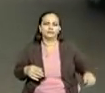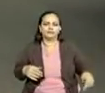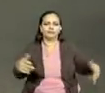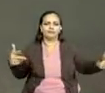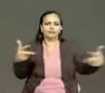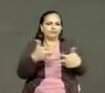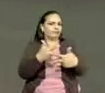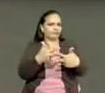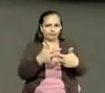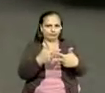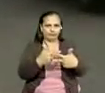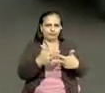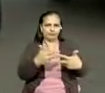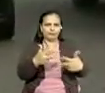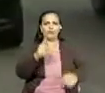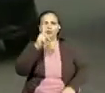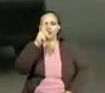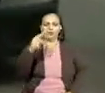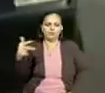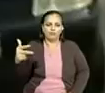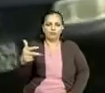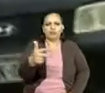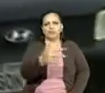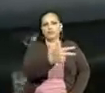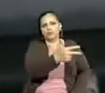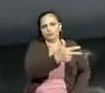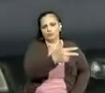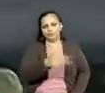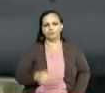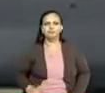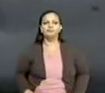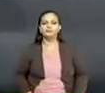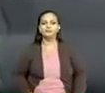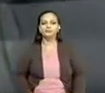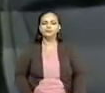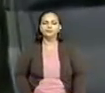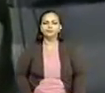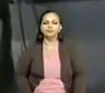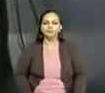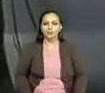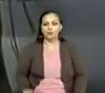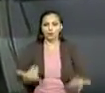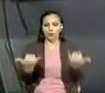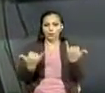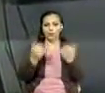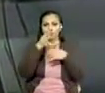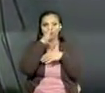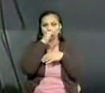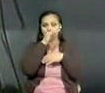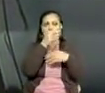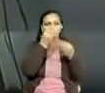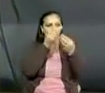lleva, ¿no? Para que el personal esté aquí adaptándose